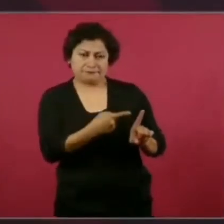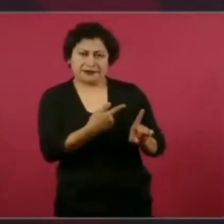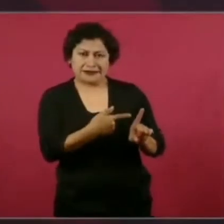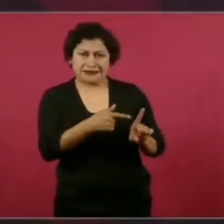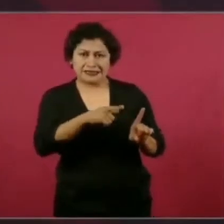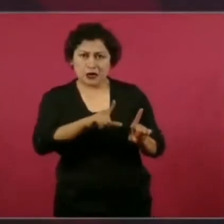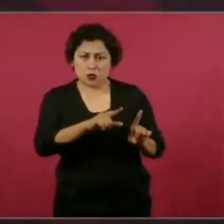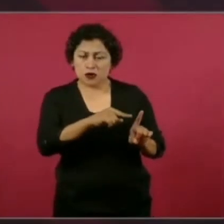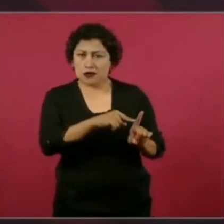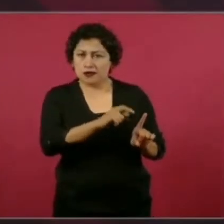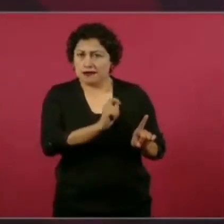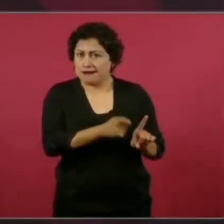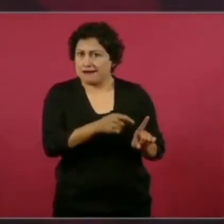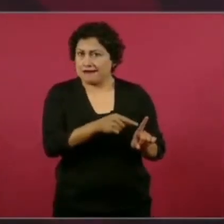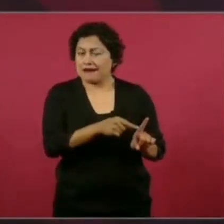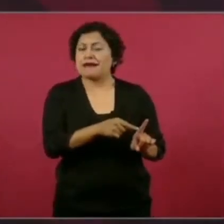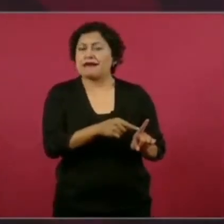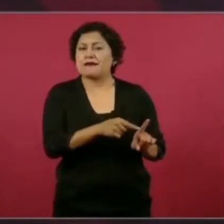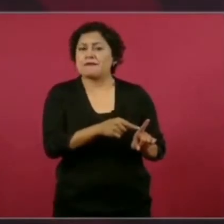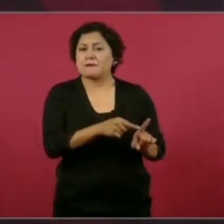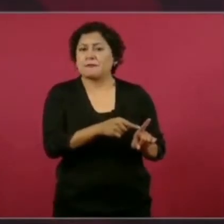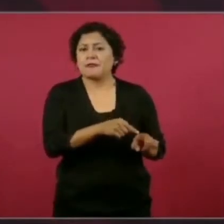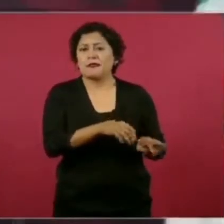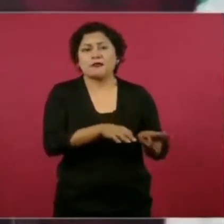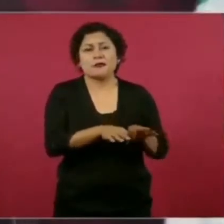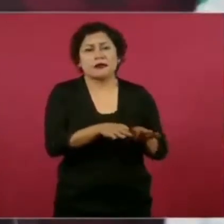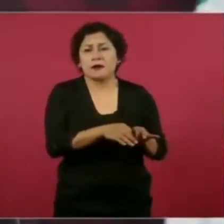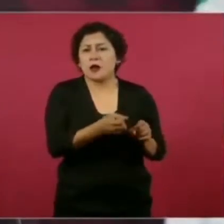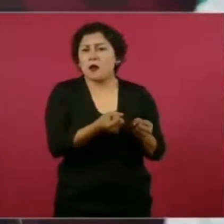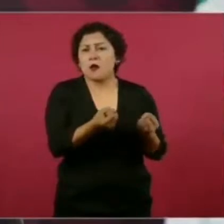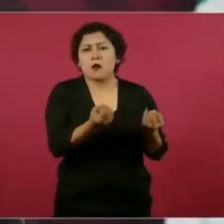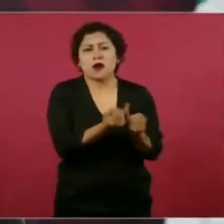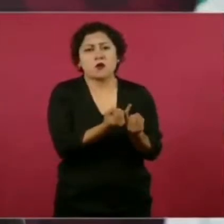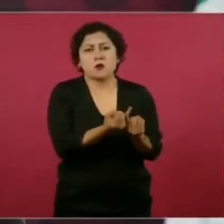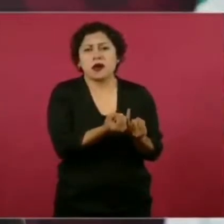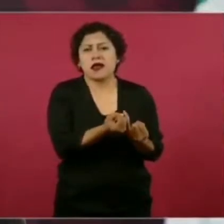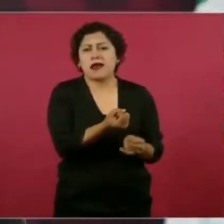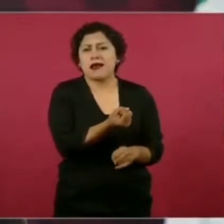entre otras cosas, más de 30 años,